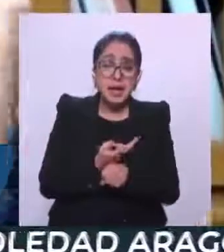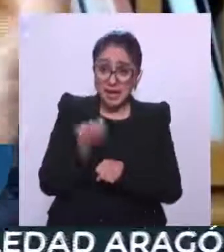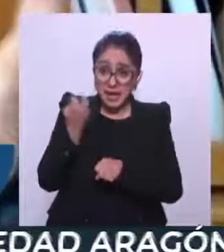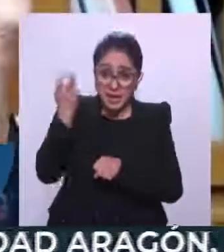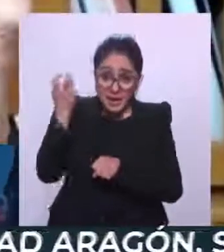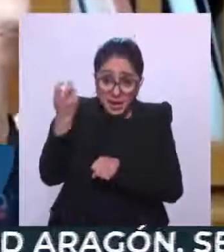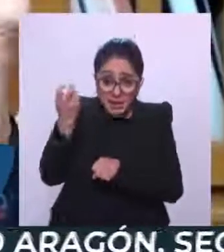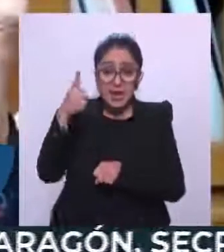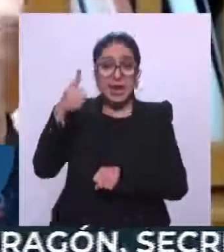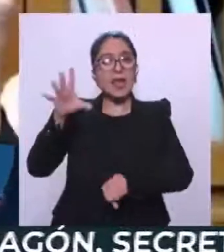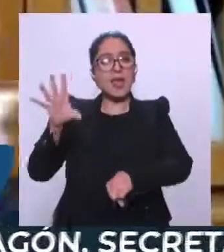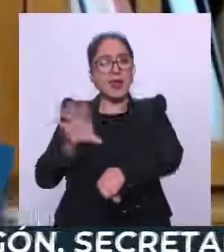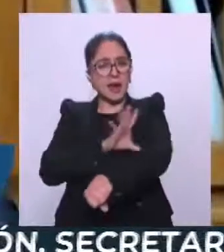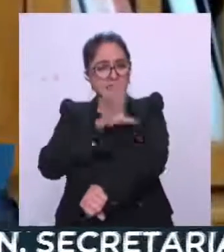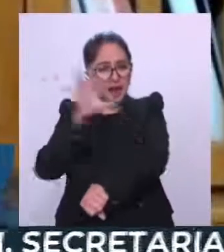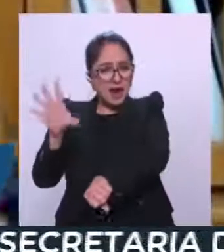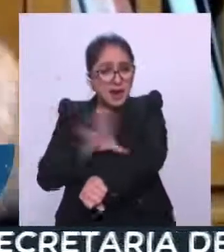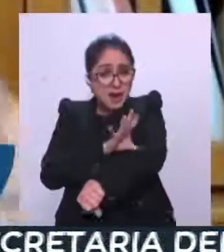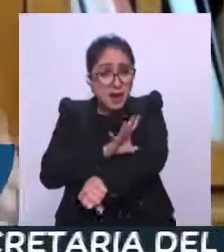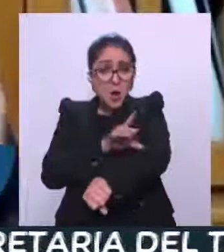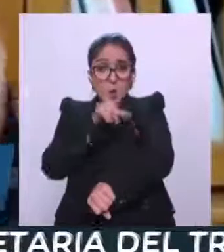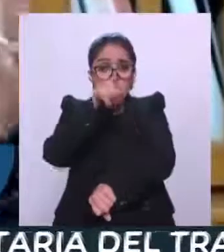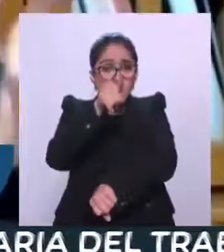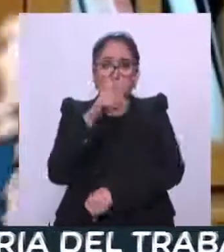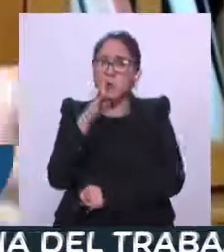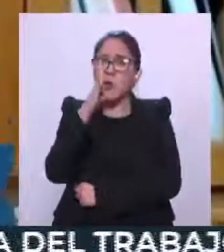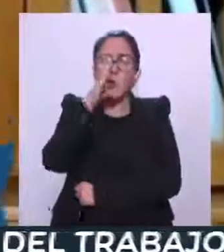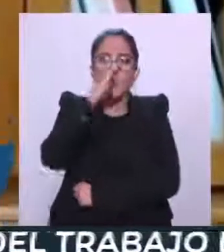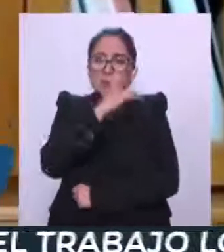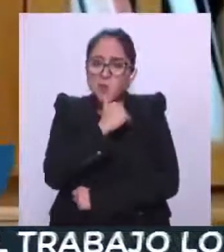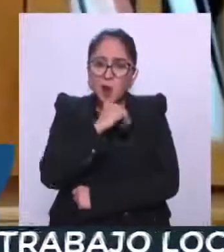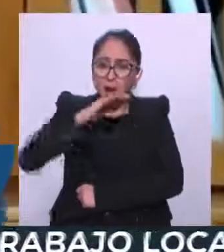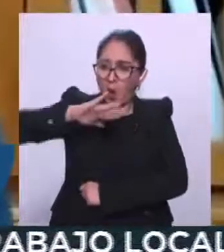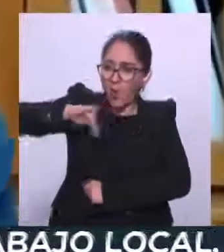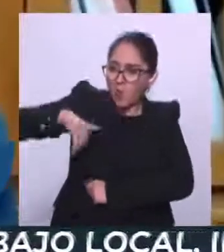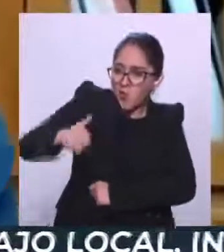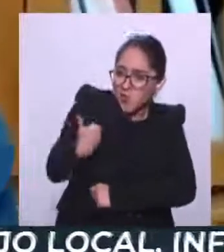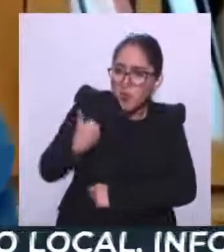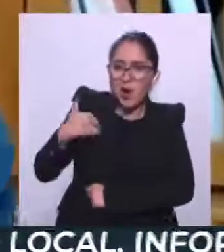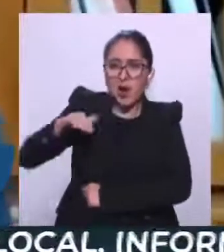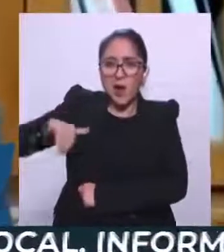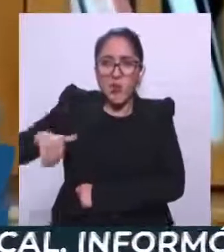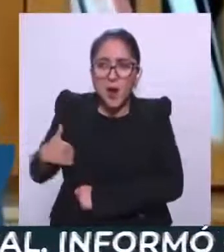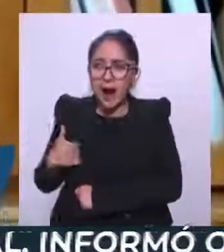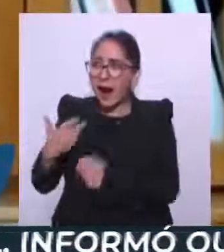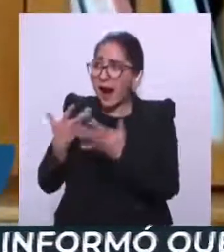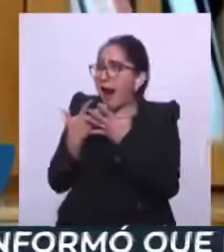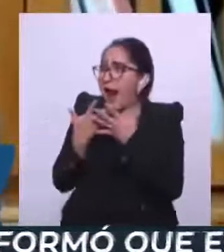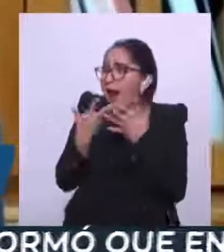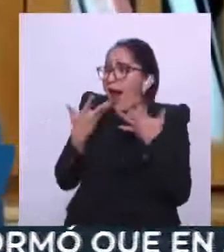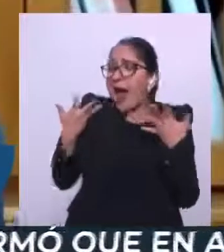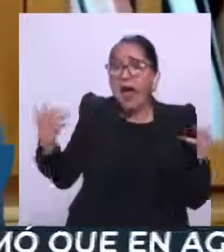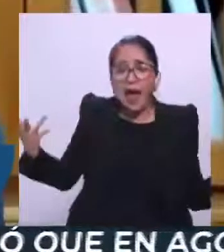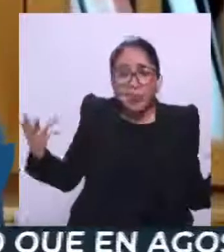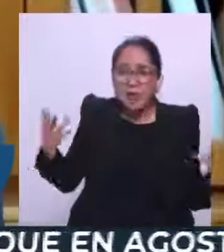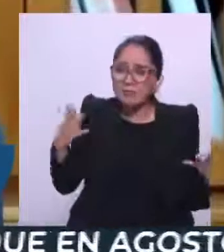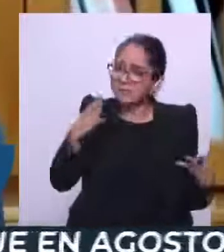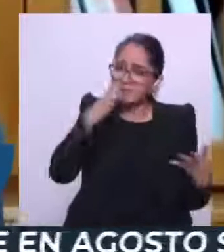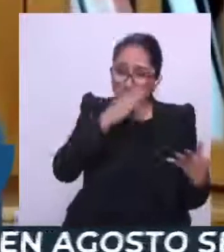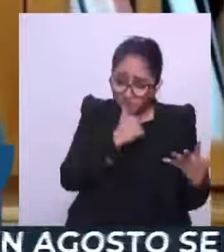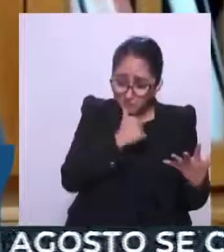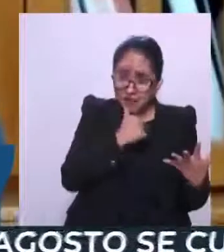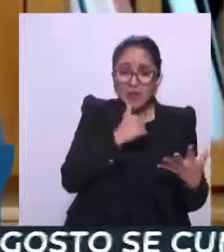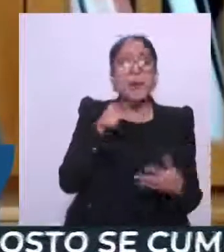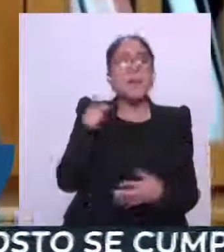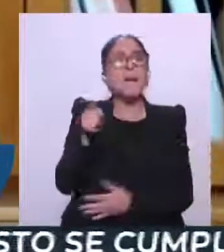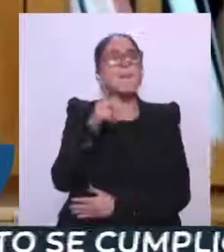que hay que saber que no se puede almacenar en grandes cantidades. Cuando se habla de desbalance